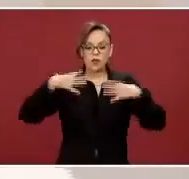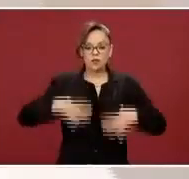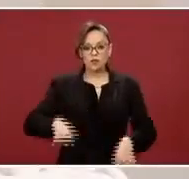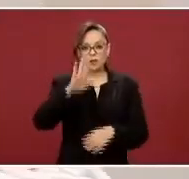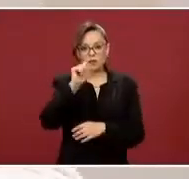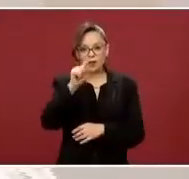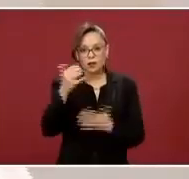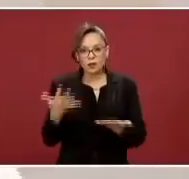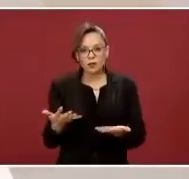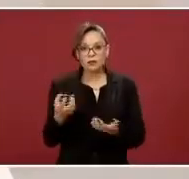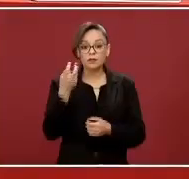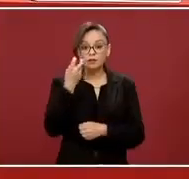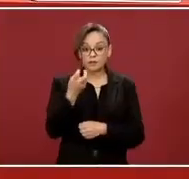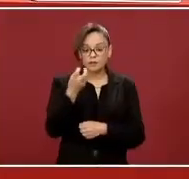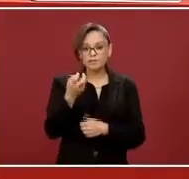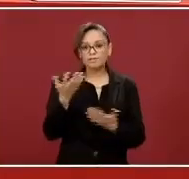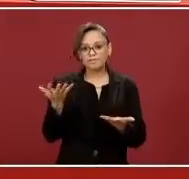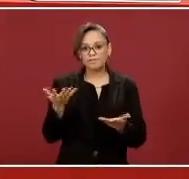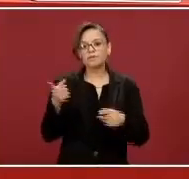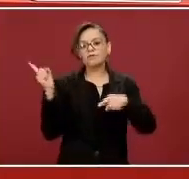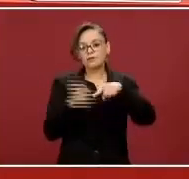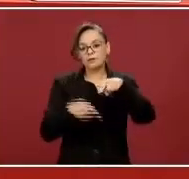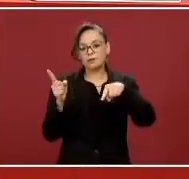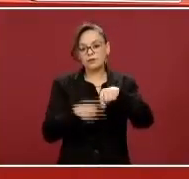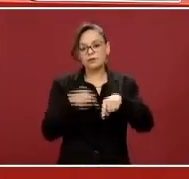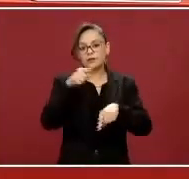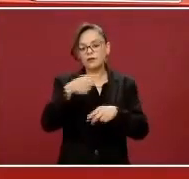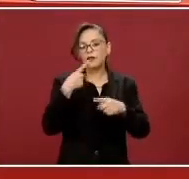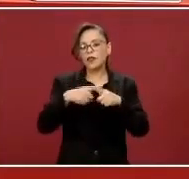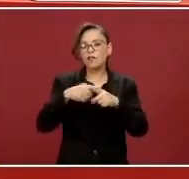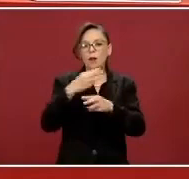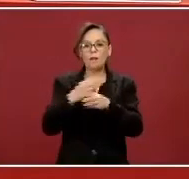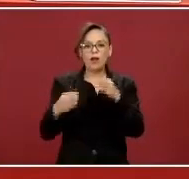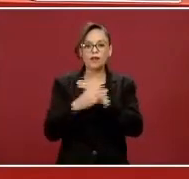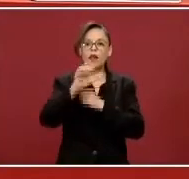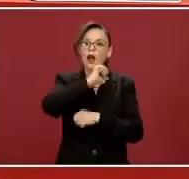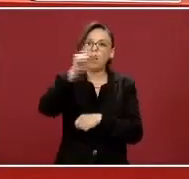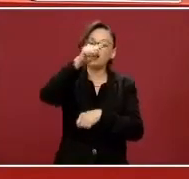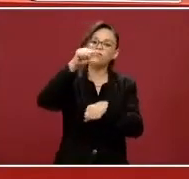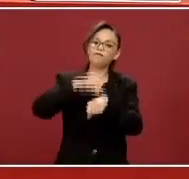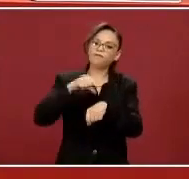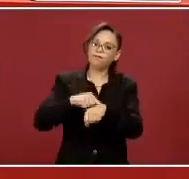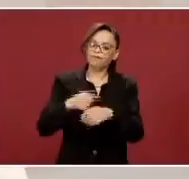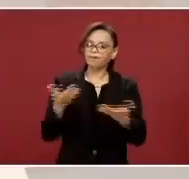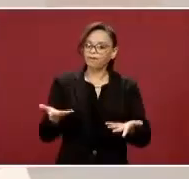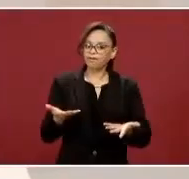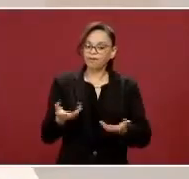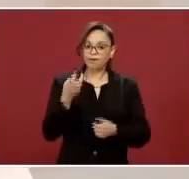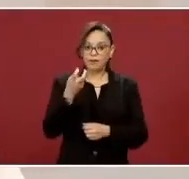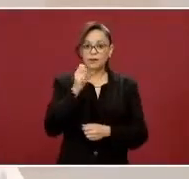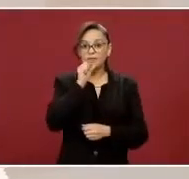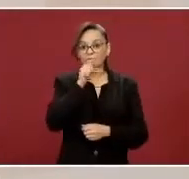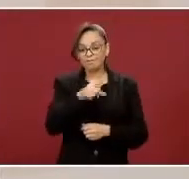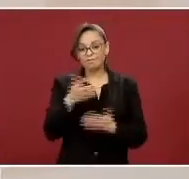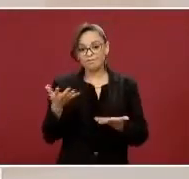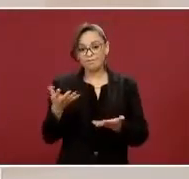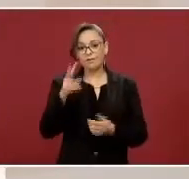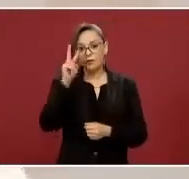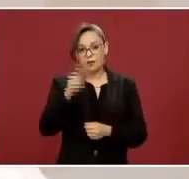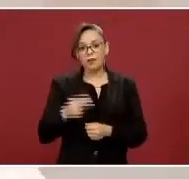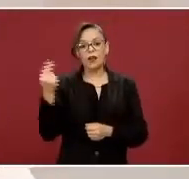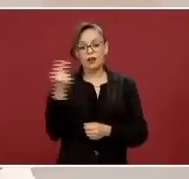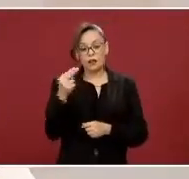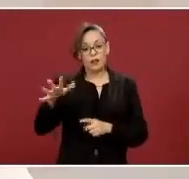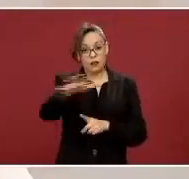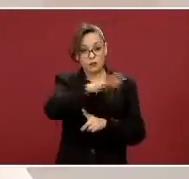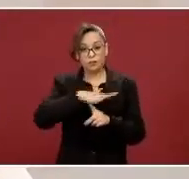estamos quitando también a los médicos. Entonces, también en ese sentido cumplimos. Entonces, es una acción solidaria